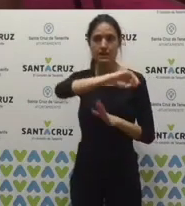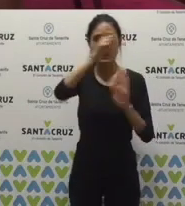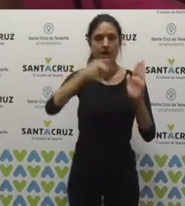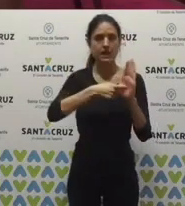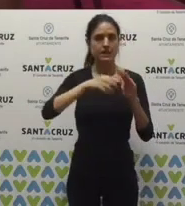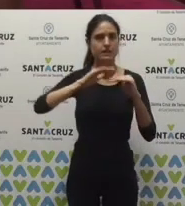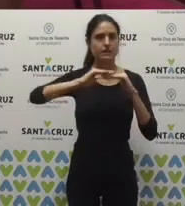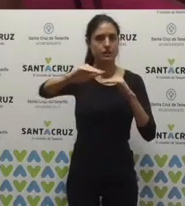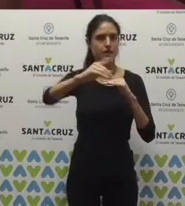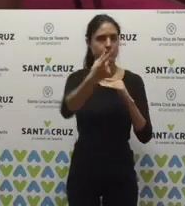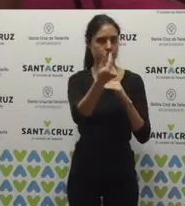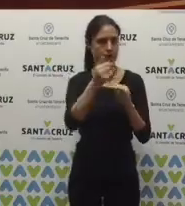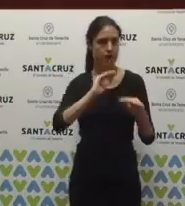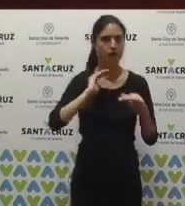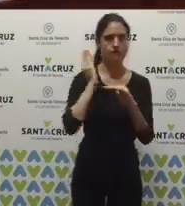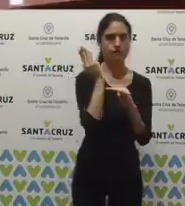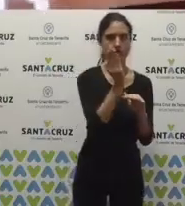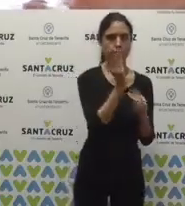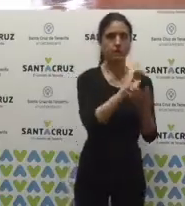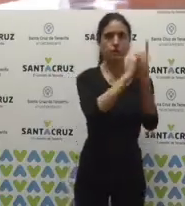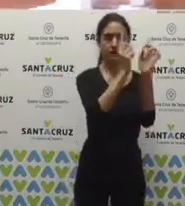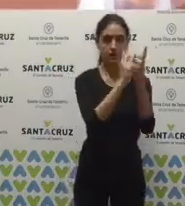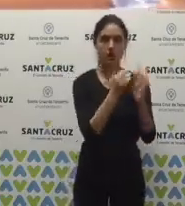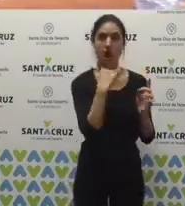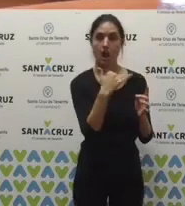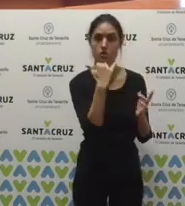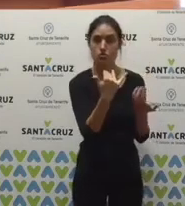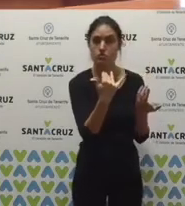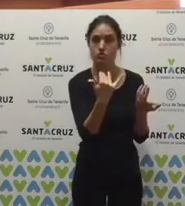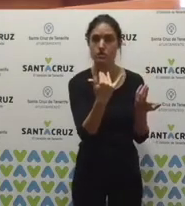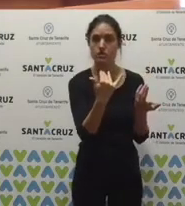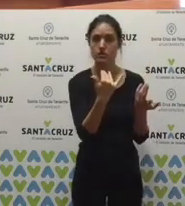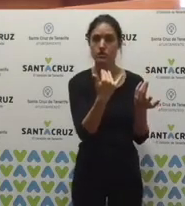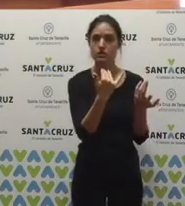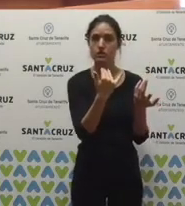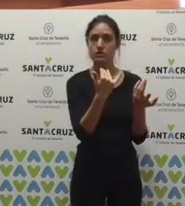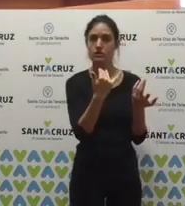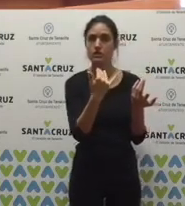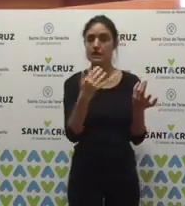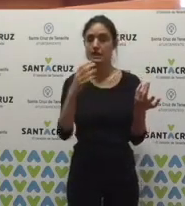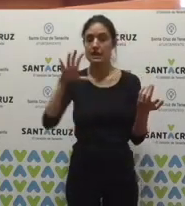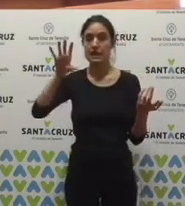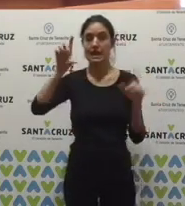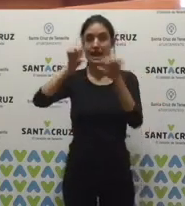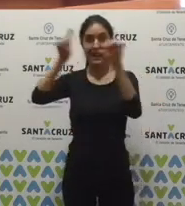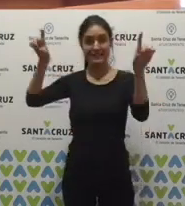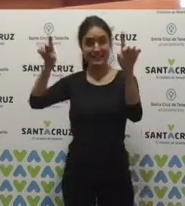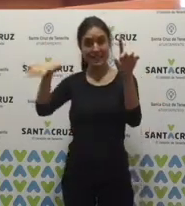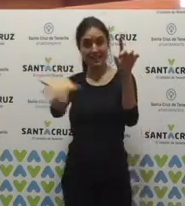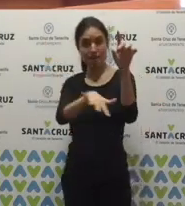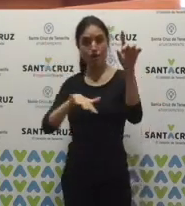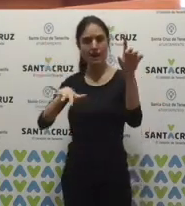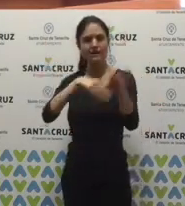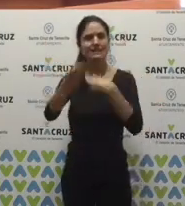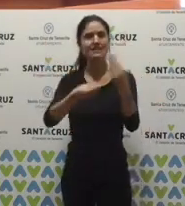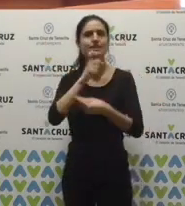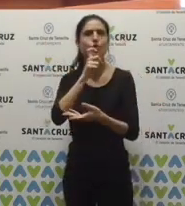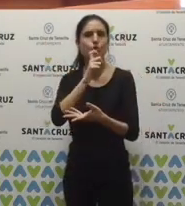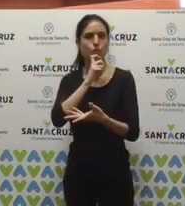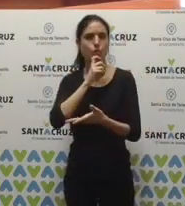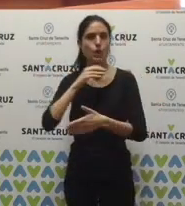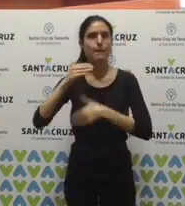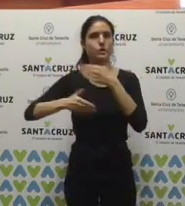que es lo que proponía el cual don guillermo de gentes locales se haga mediante el procedimiento